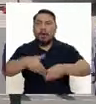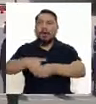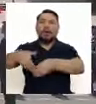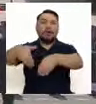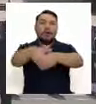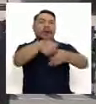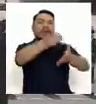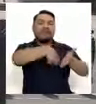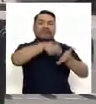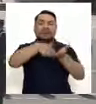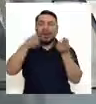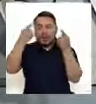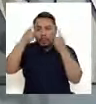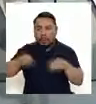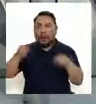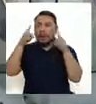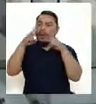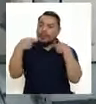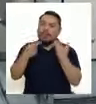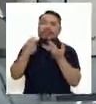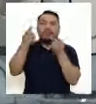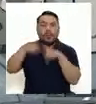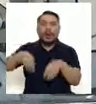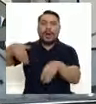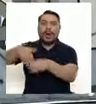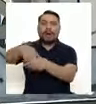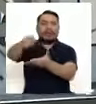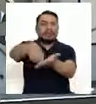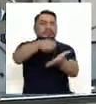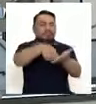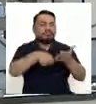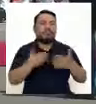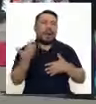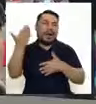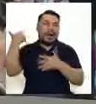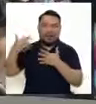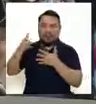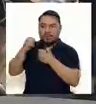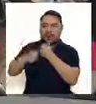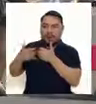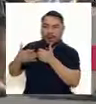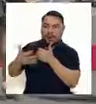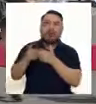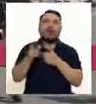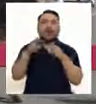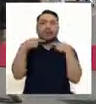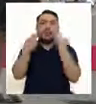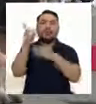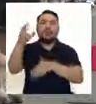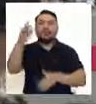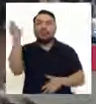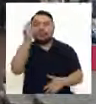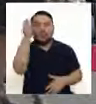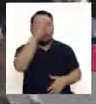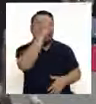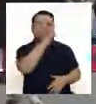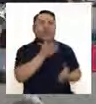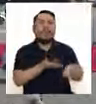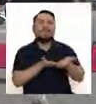ido dando en las reuniones que se organizaron en ciudades como Trujillo, Cusco,